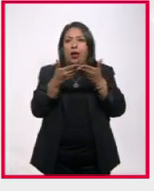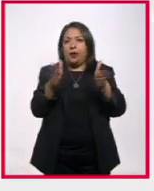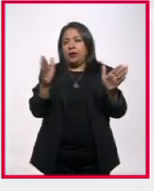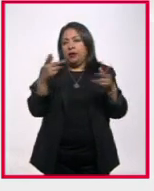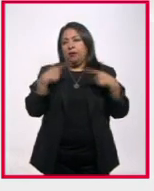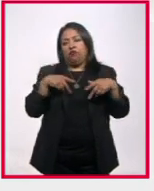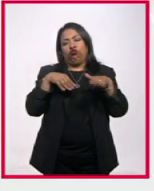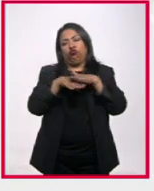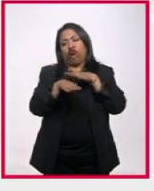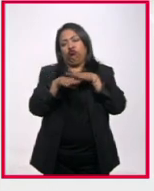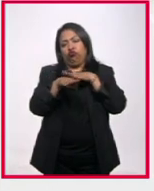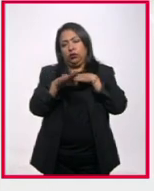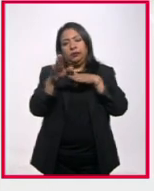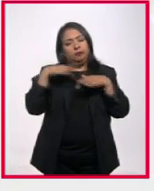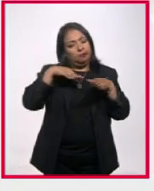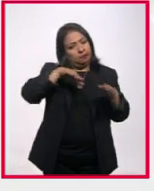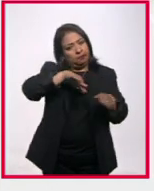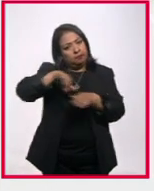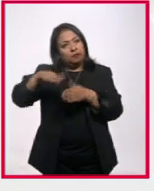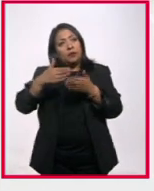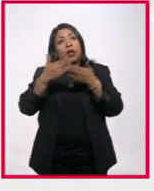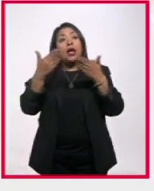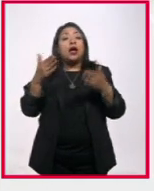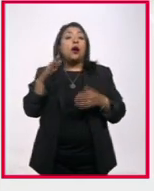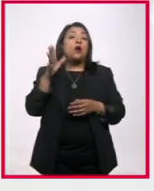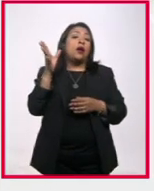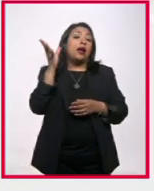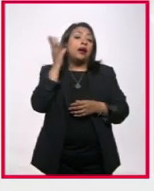al público. Bueno, pues de allí nos vamos a